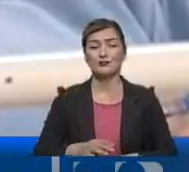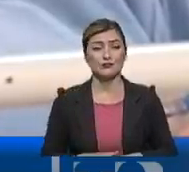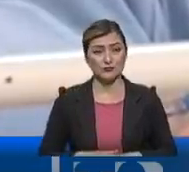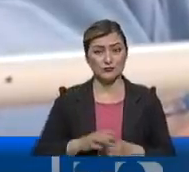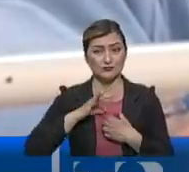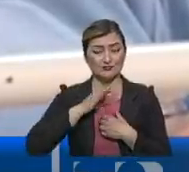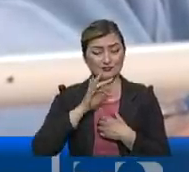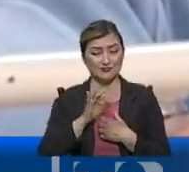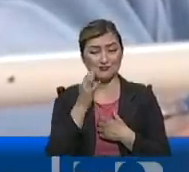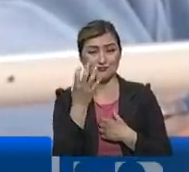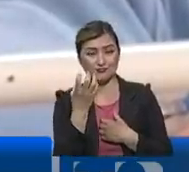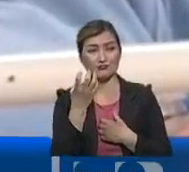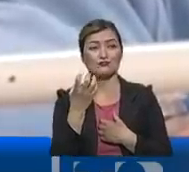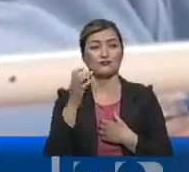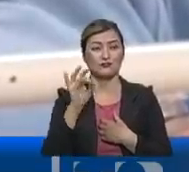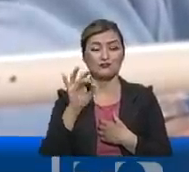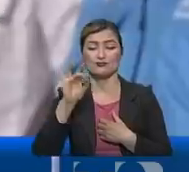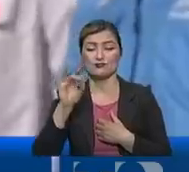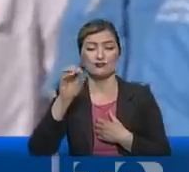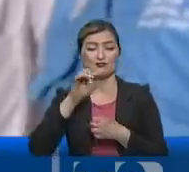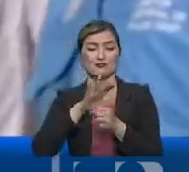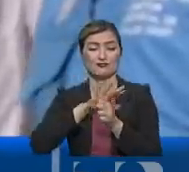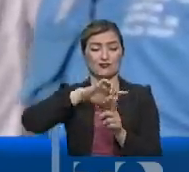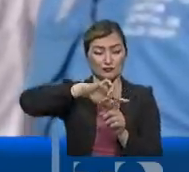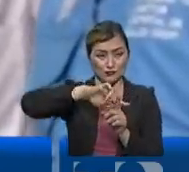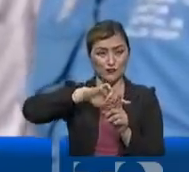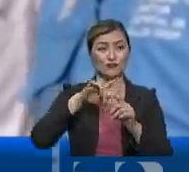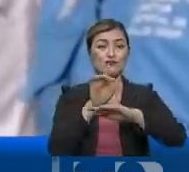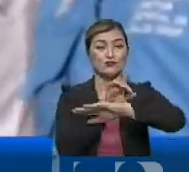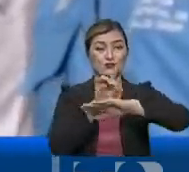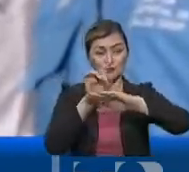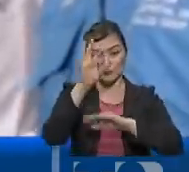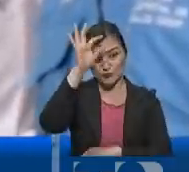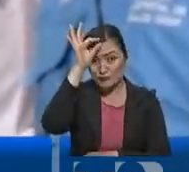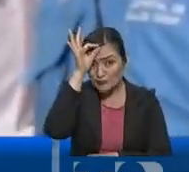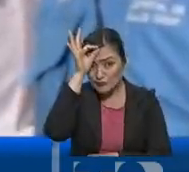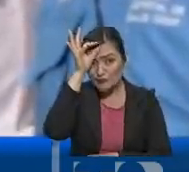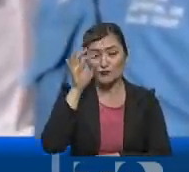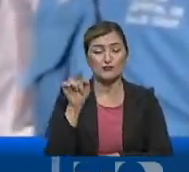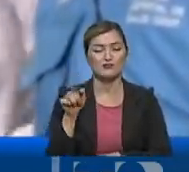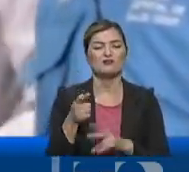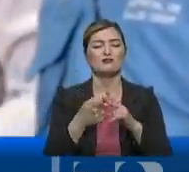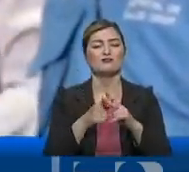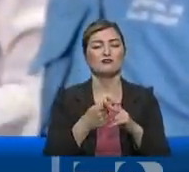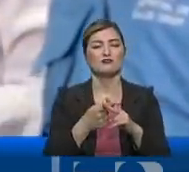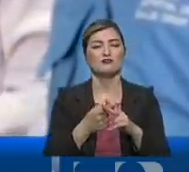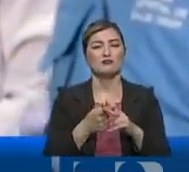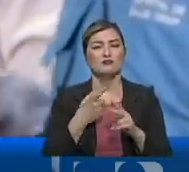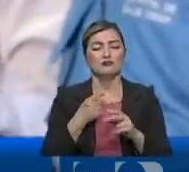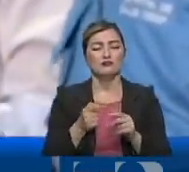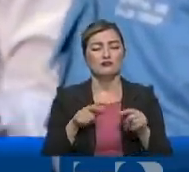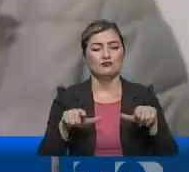registran 14.880 casos de coronavirus. A raíz de esto, los directores de las casas de salud han iniciado nuevamente la